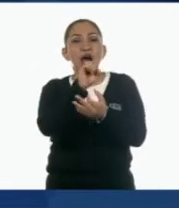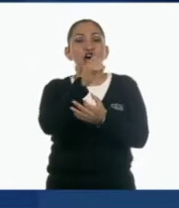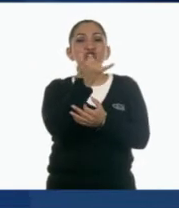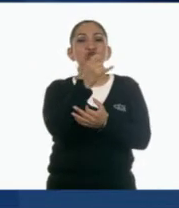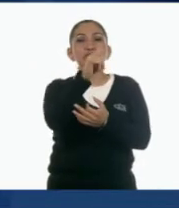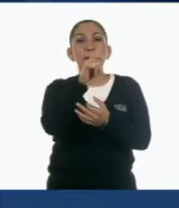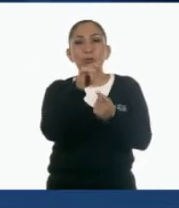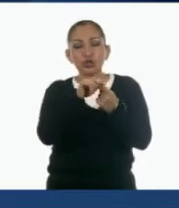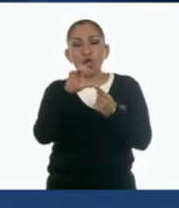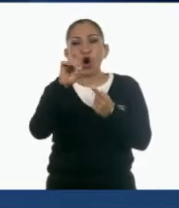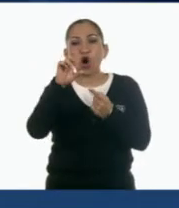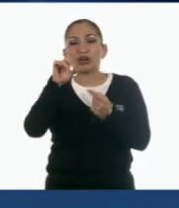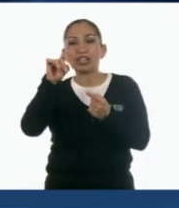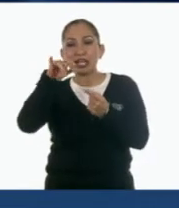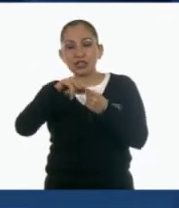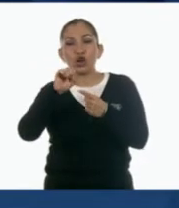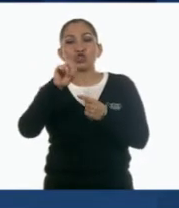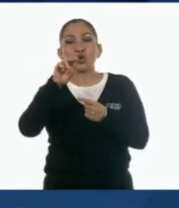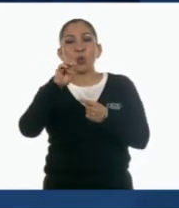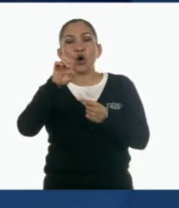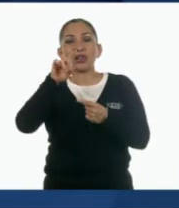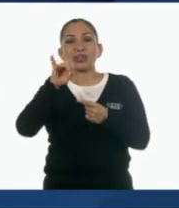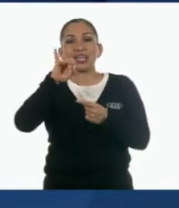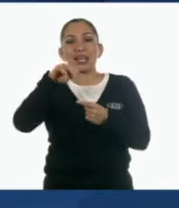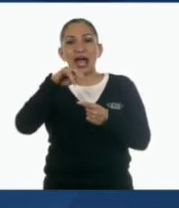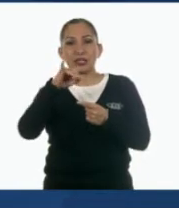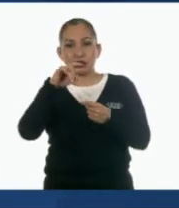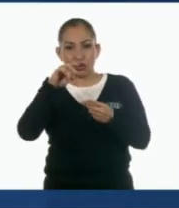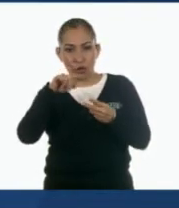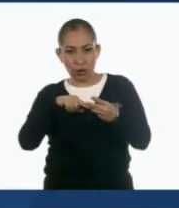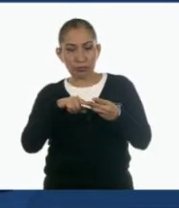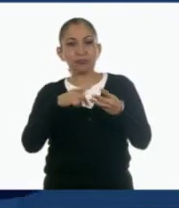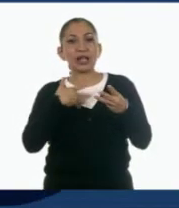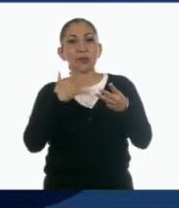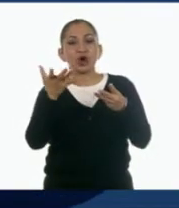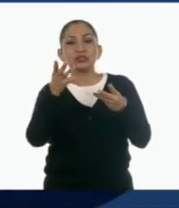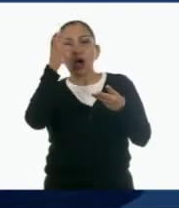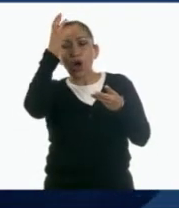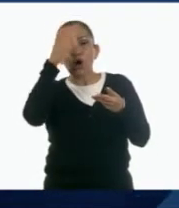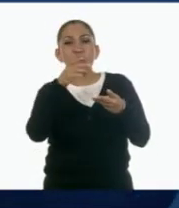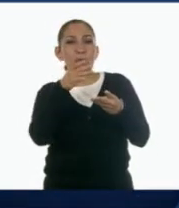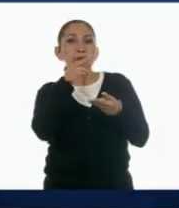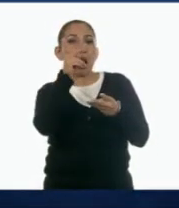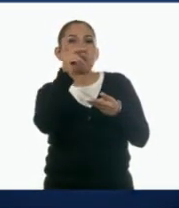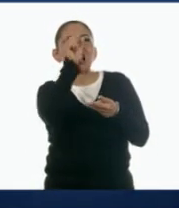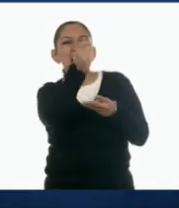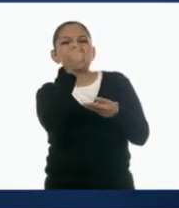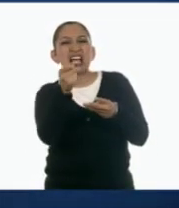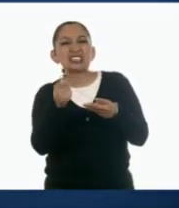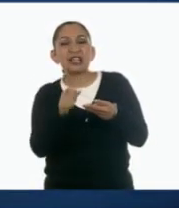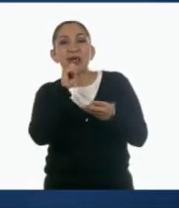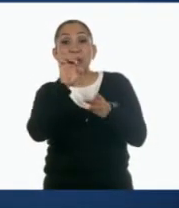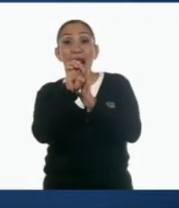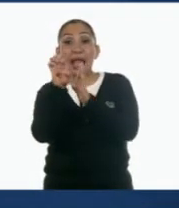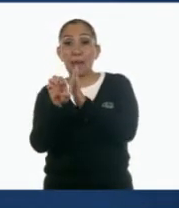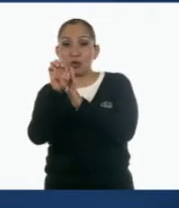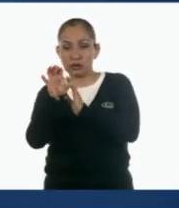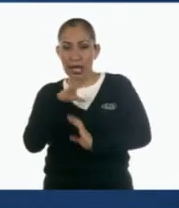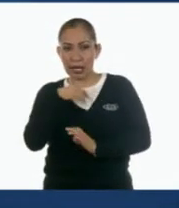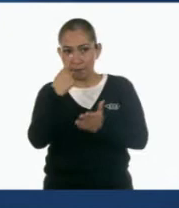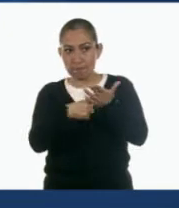yuxtaposición, coordinación, subordinación. Tenemos los conceptos y también tenemos los